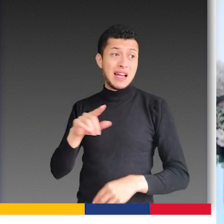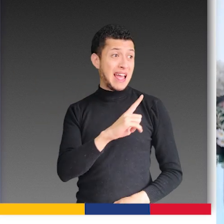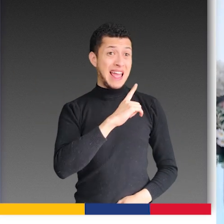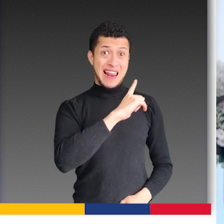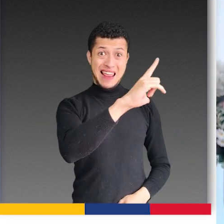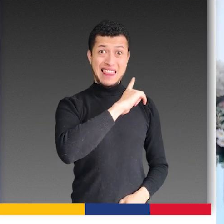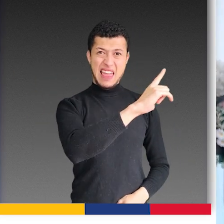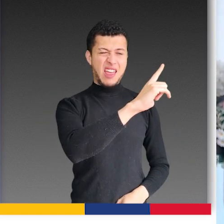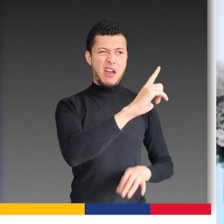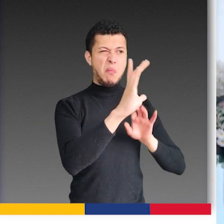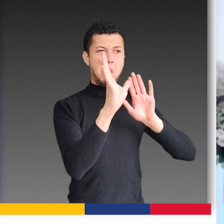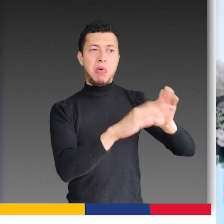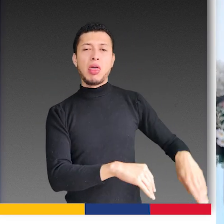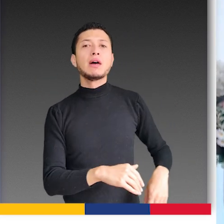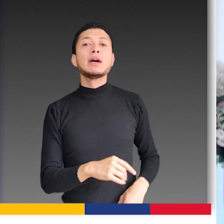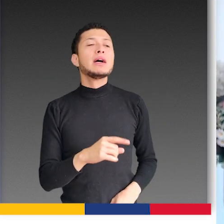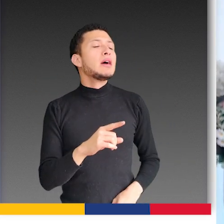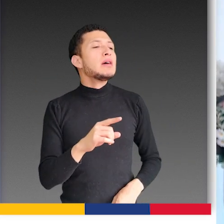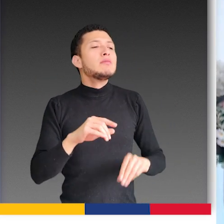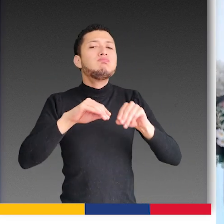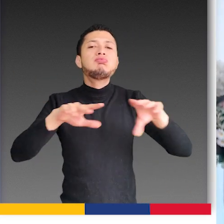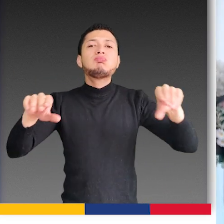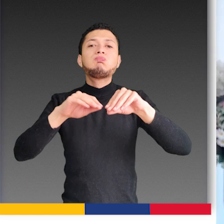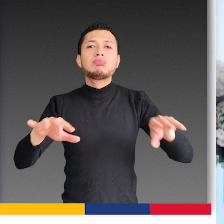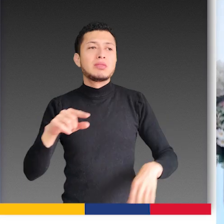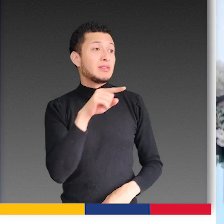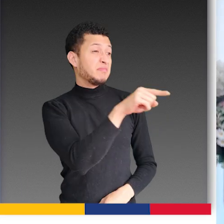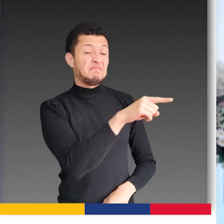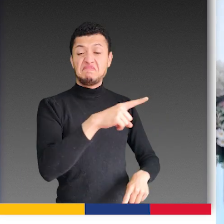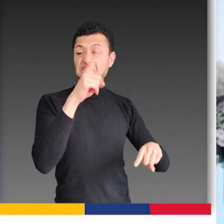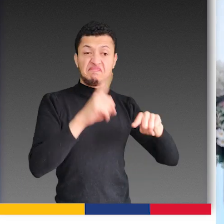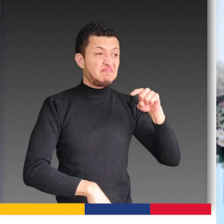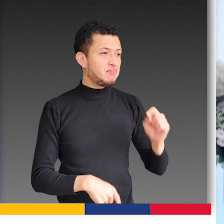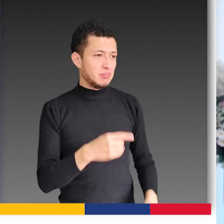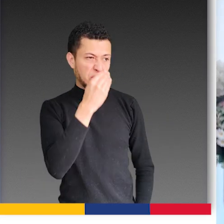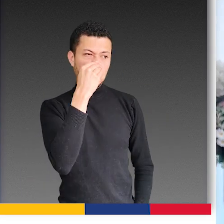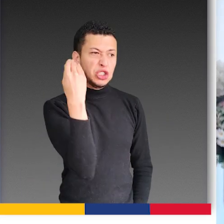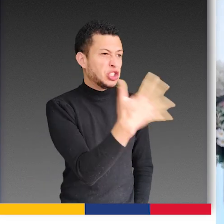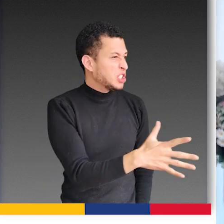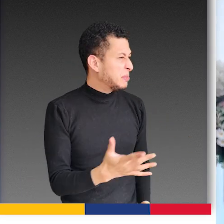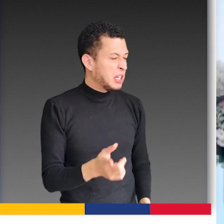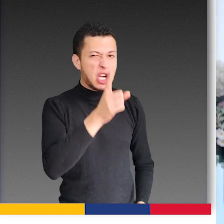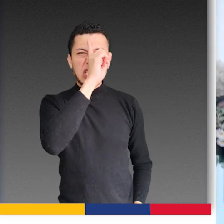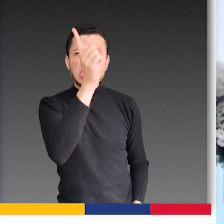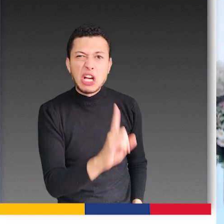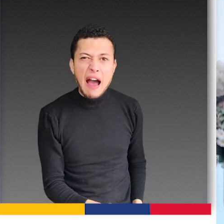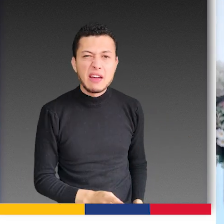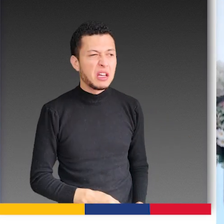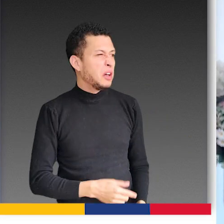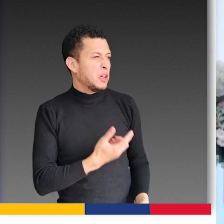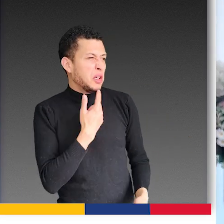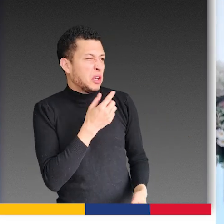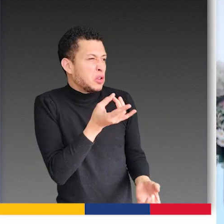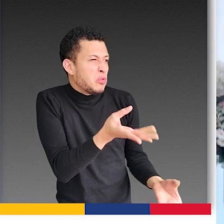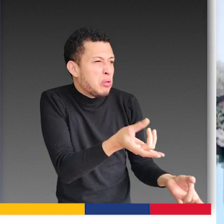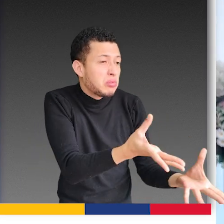niña. Entonces esos mensajes de la gran lideresa se transformaron en la